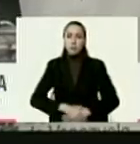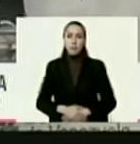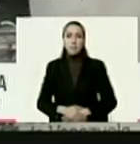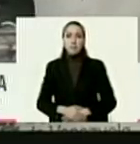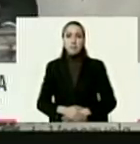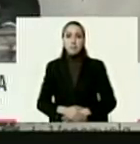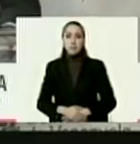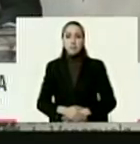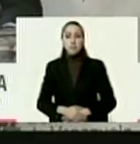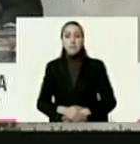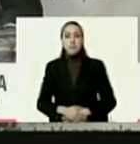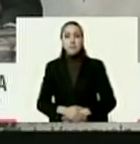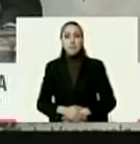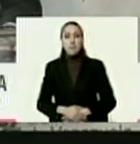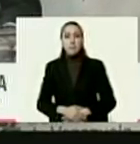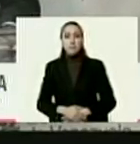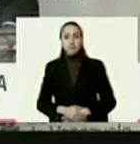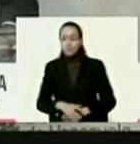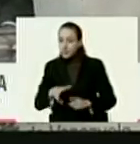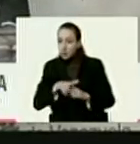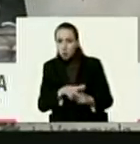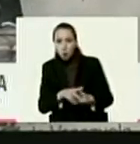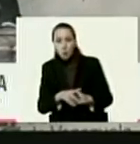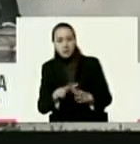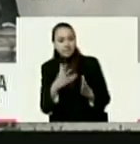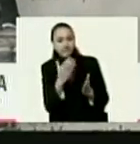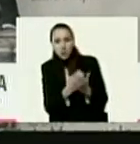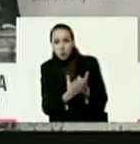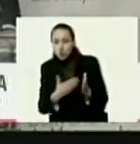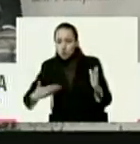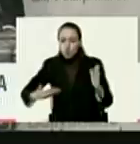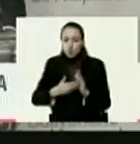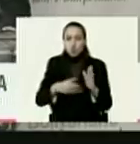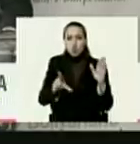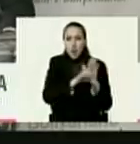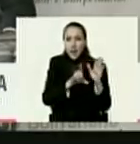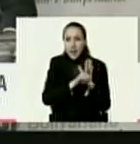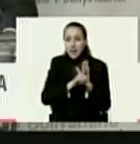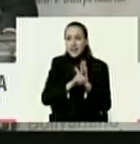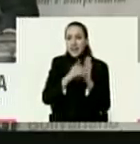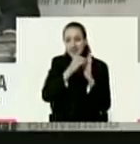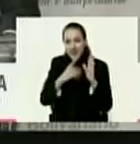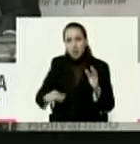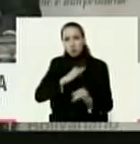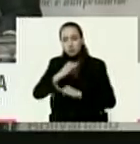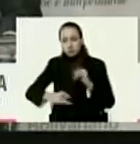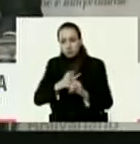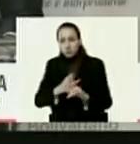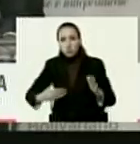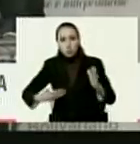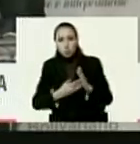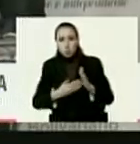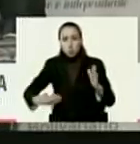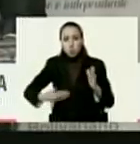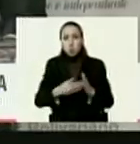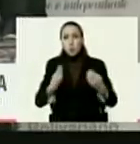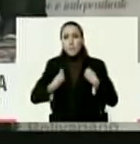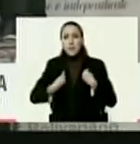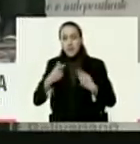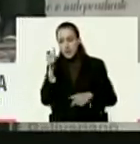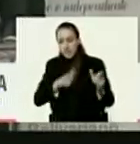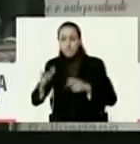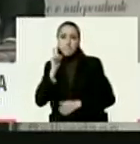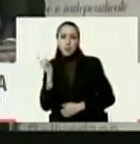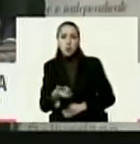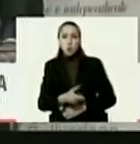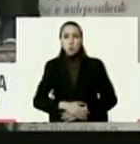Todo salió violatorio de la Constitución, de las leyes, del derecho internacional, de la misma vida.